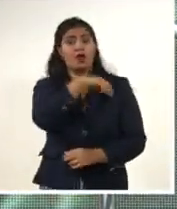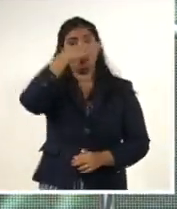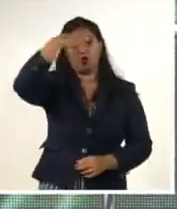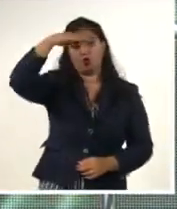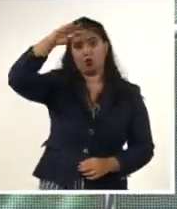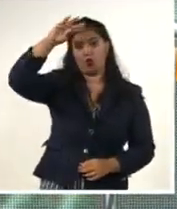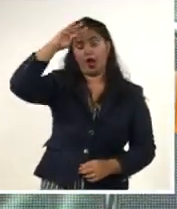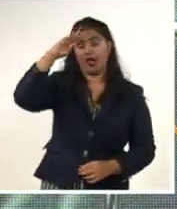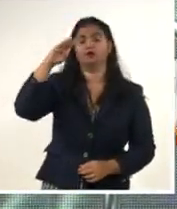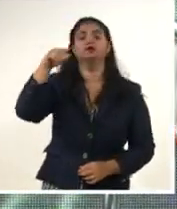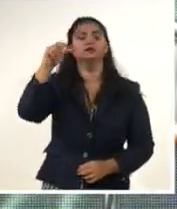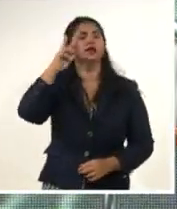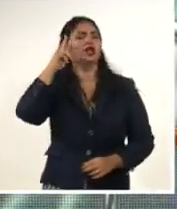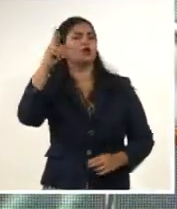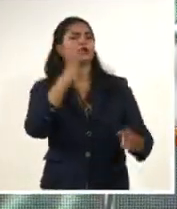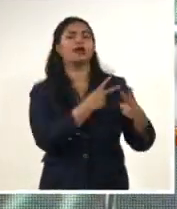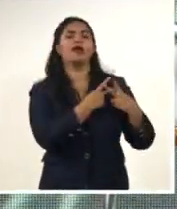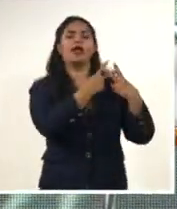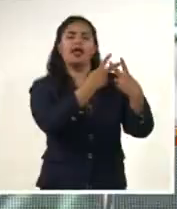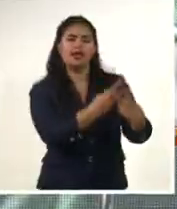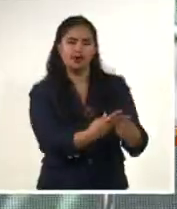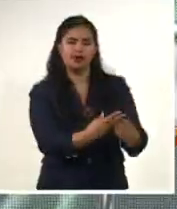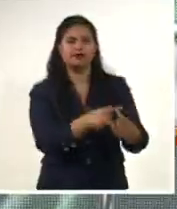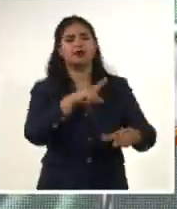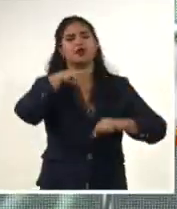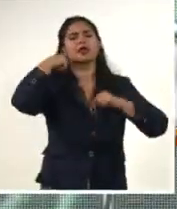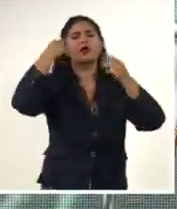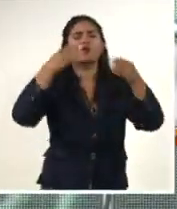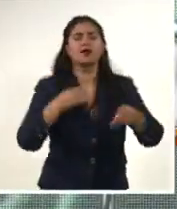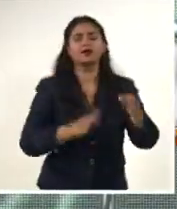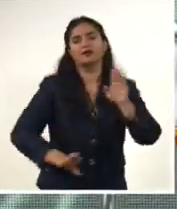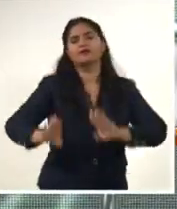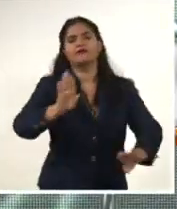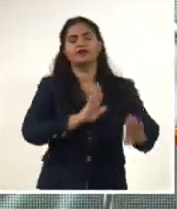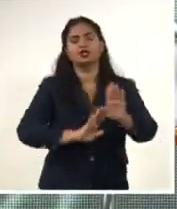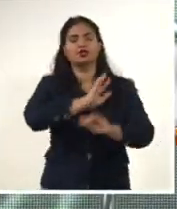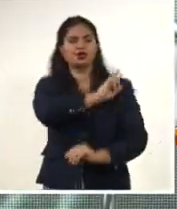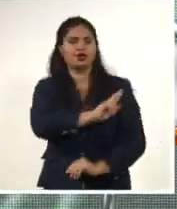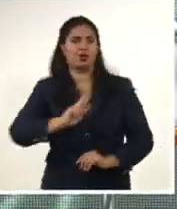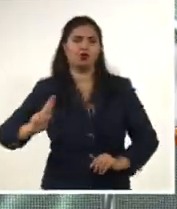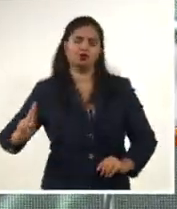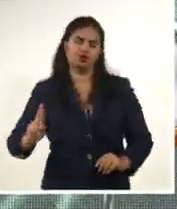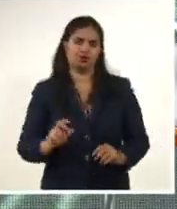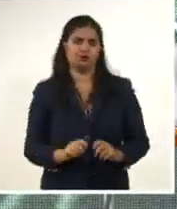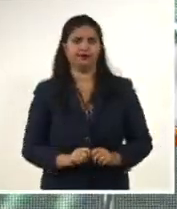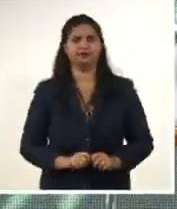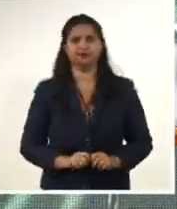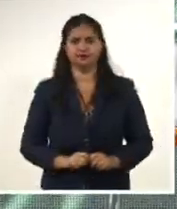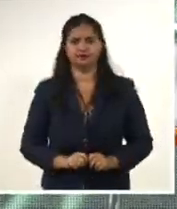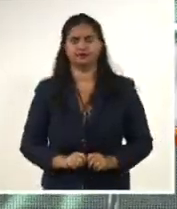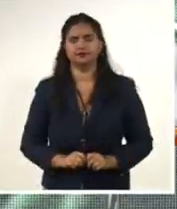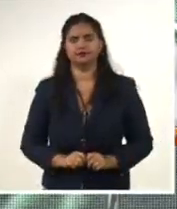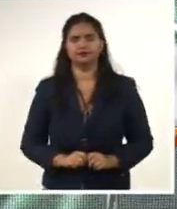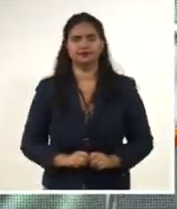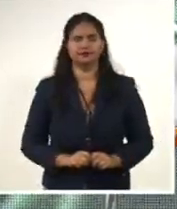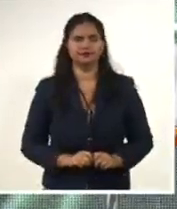esa herencia histórica que nos viene de la rebeldía del